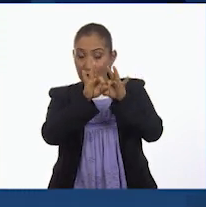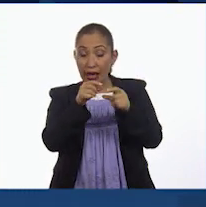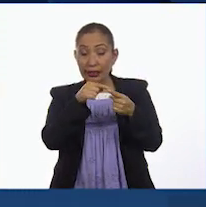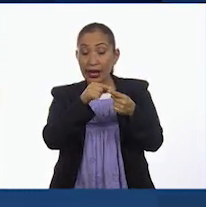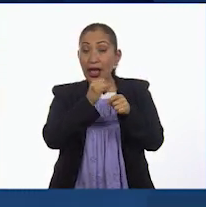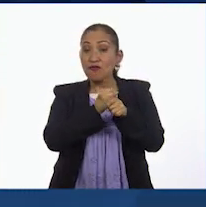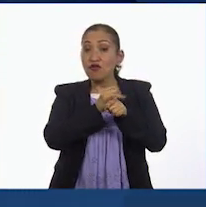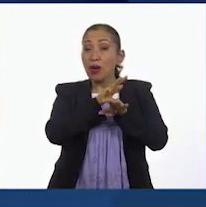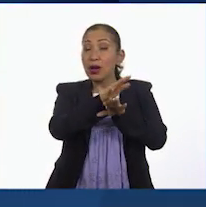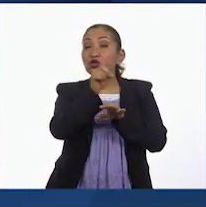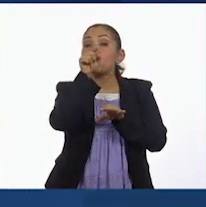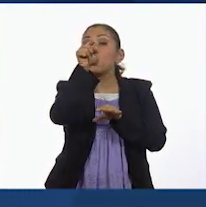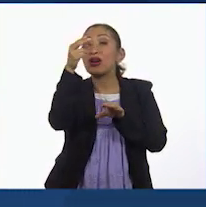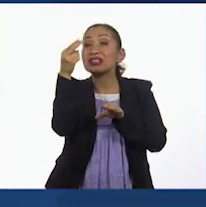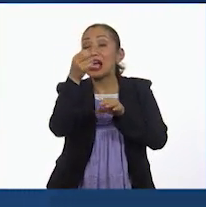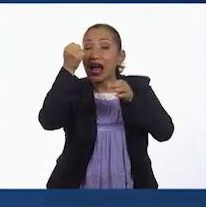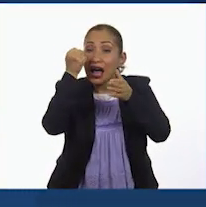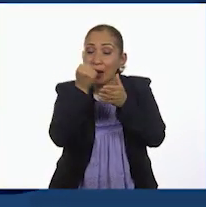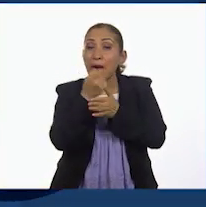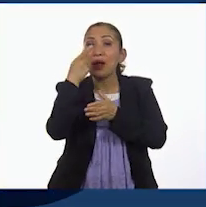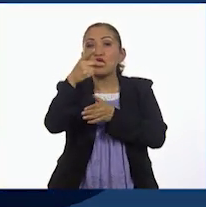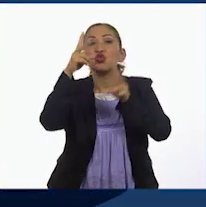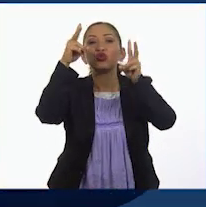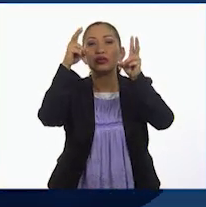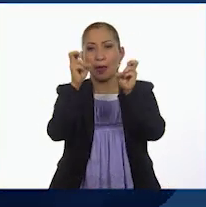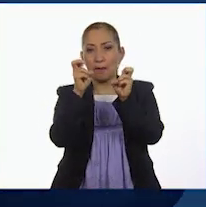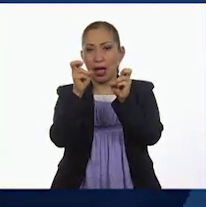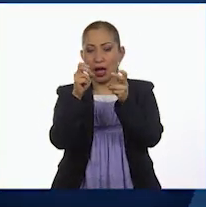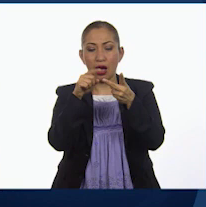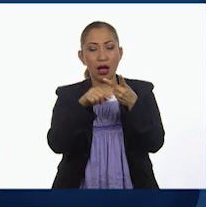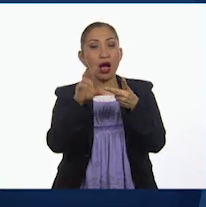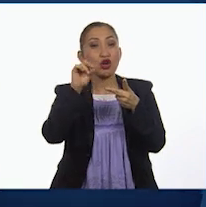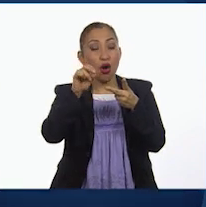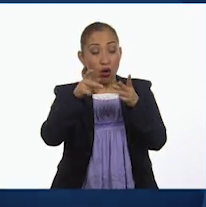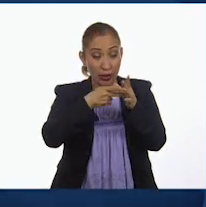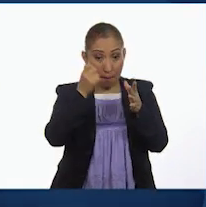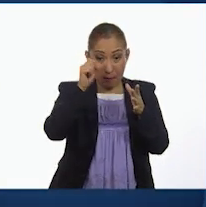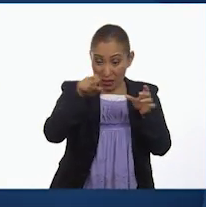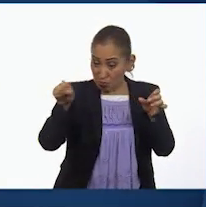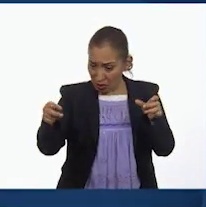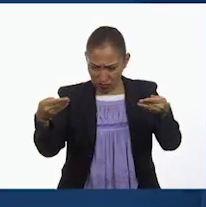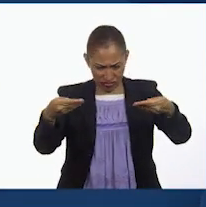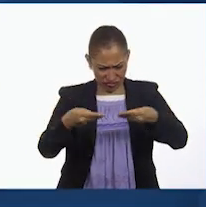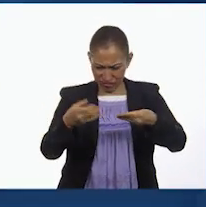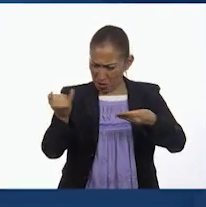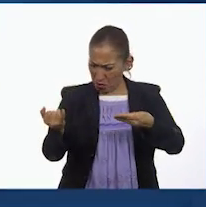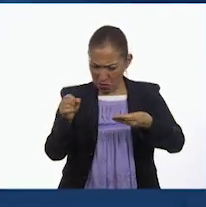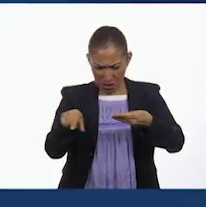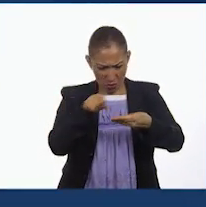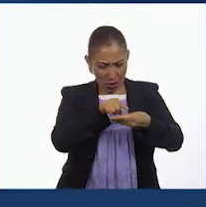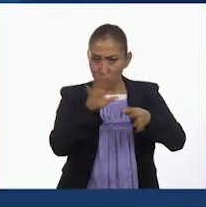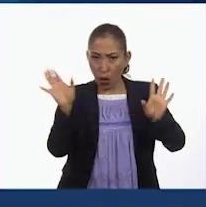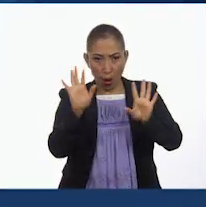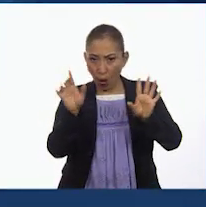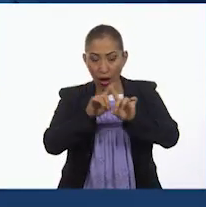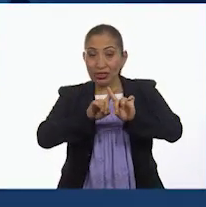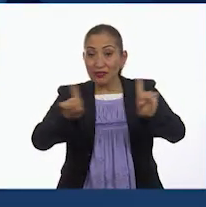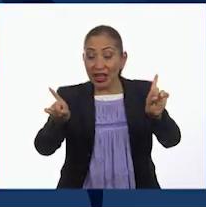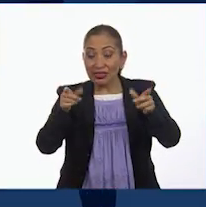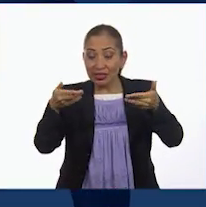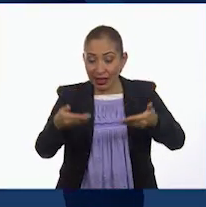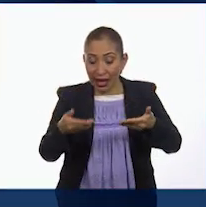tengan la información que necesitas para cubrir el tema, que no se repita entre las diferentes fichas y que cite las